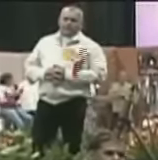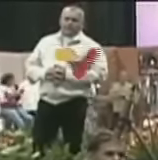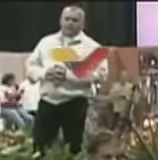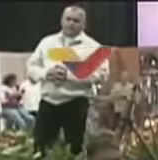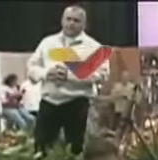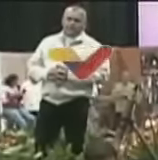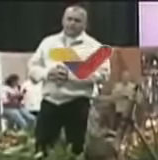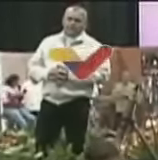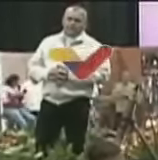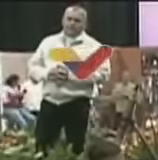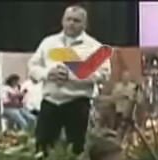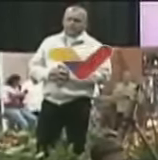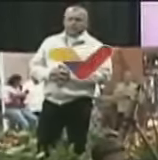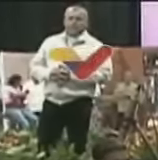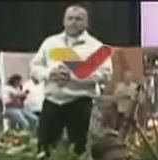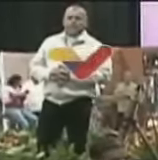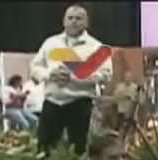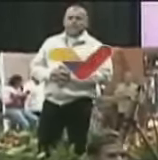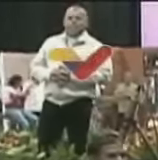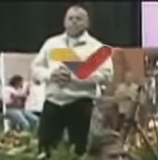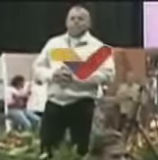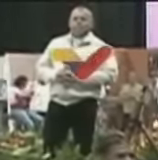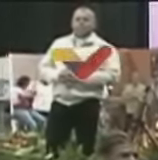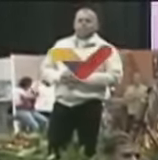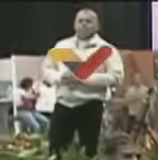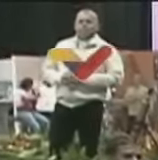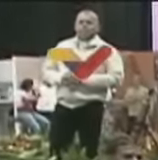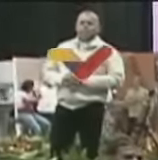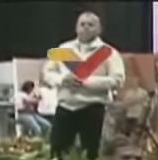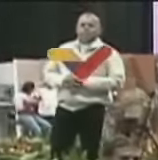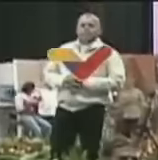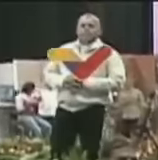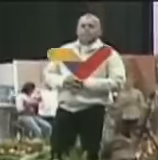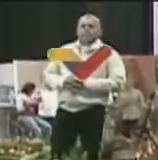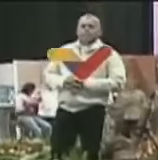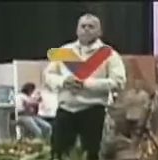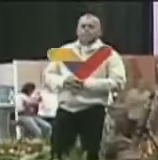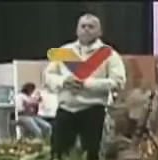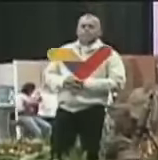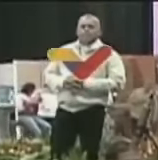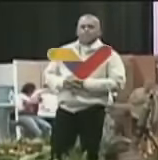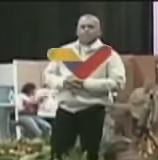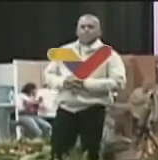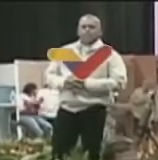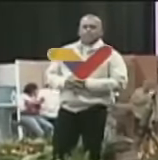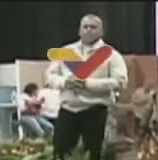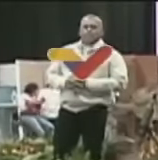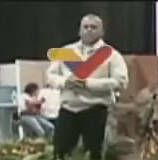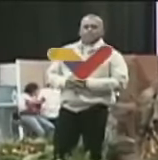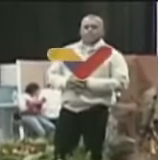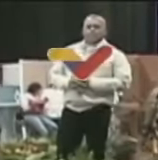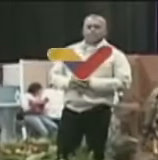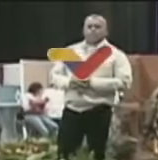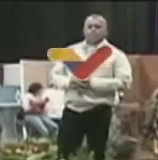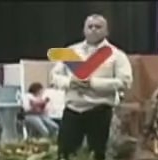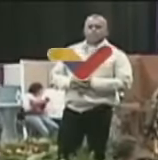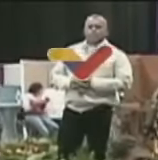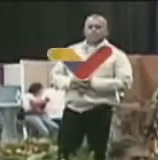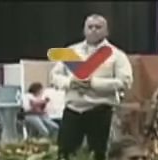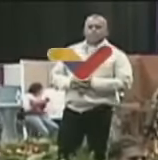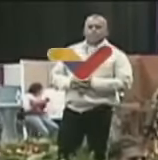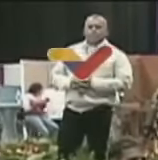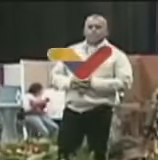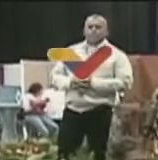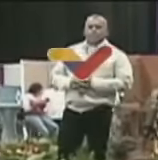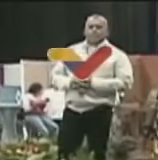ciudad. Nuestra música siempre va a sonar algo españoleta, porque es lo que nos dieron en la casa. Pero quisiéramos que repitieran un